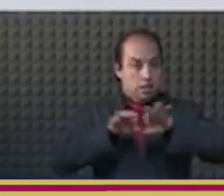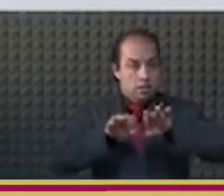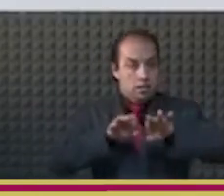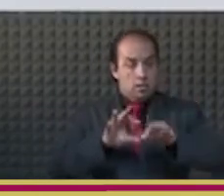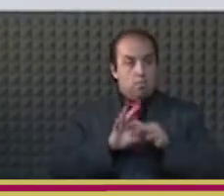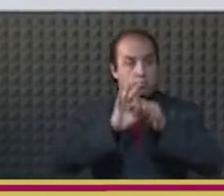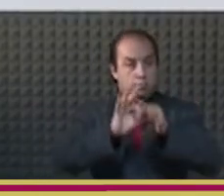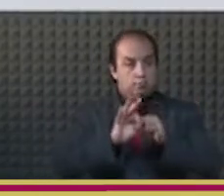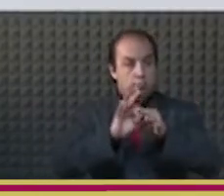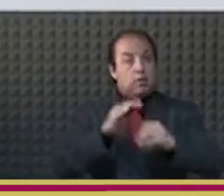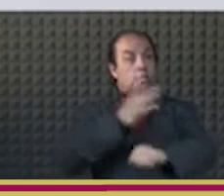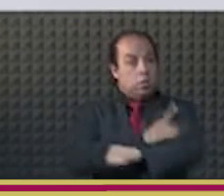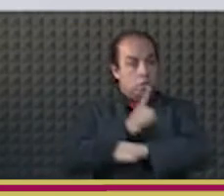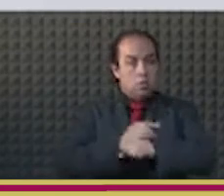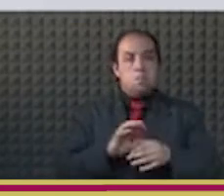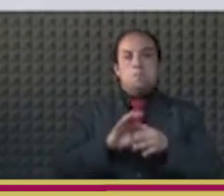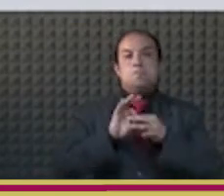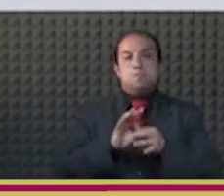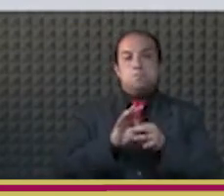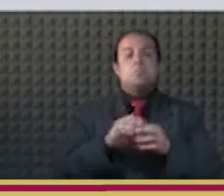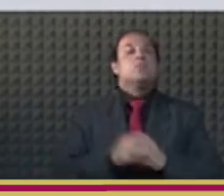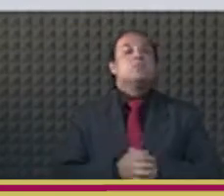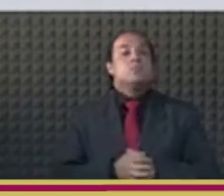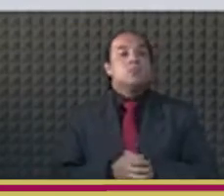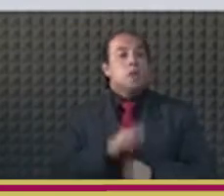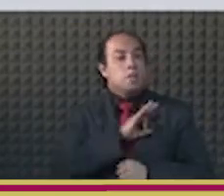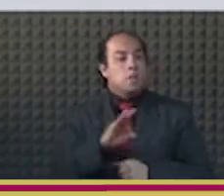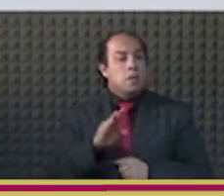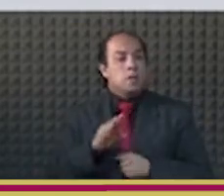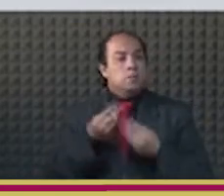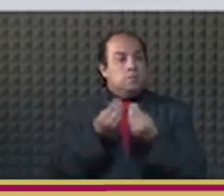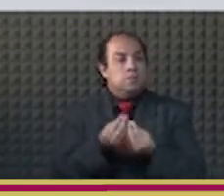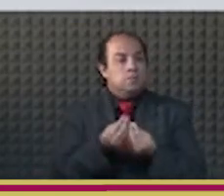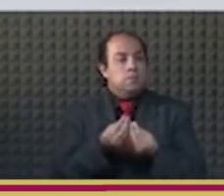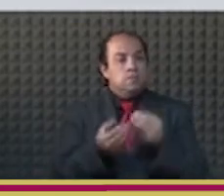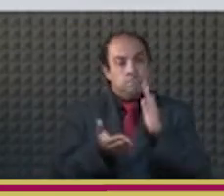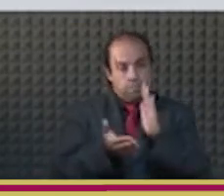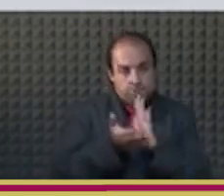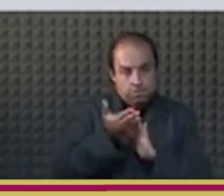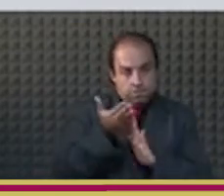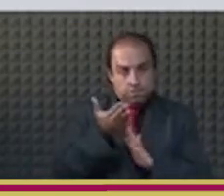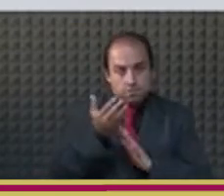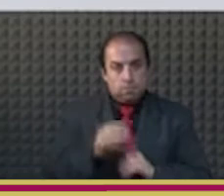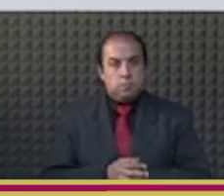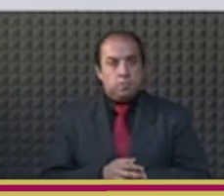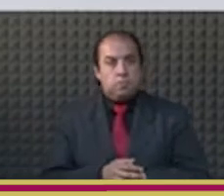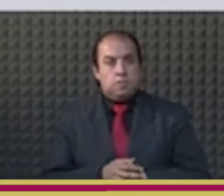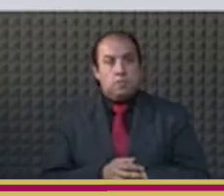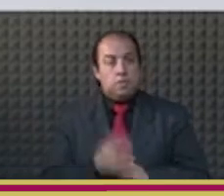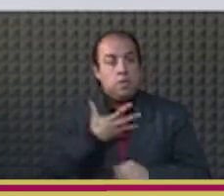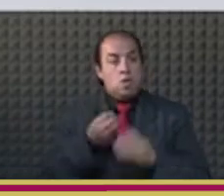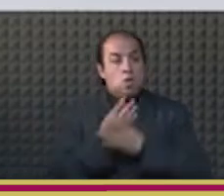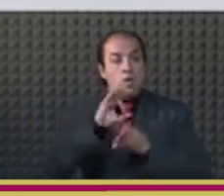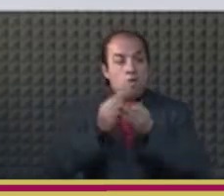de la mano, coordinados, y que podamos juntos ir construyendo estas